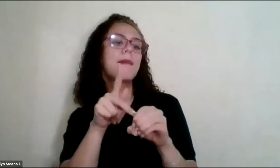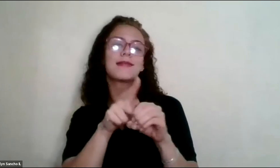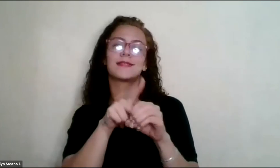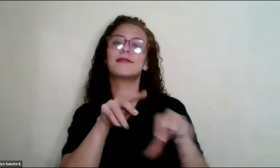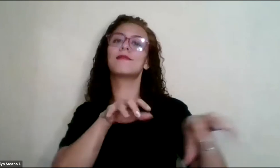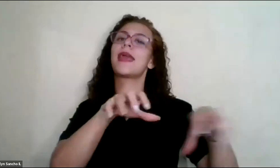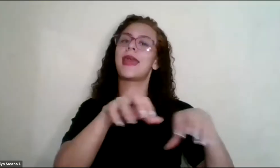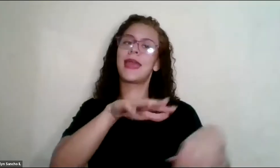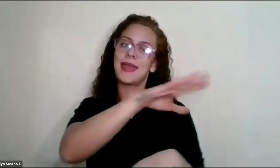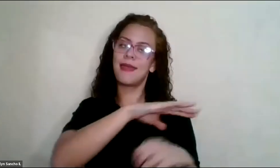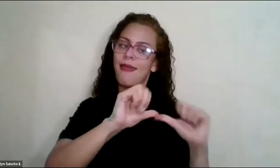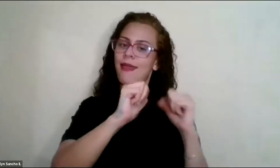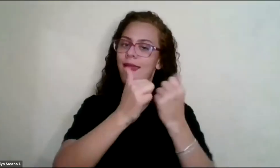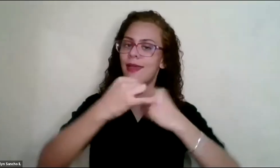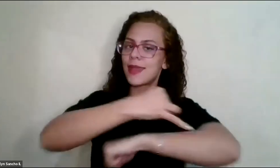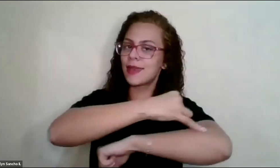activamente en estas áreas.